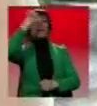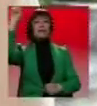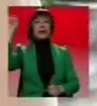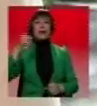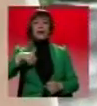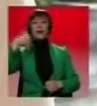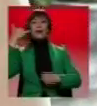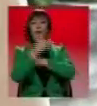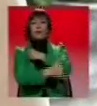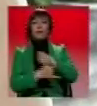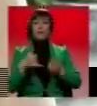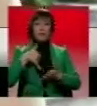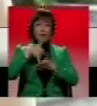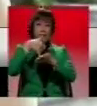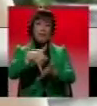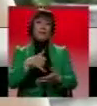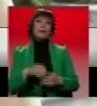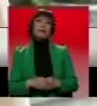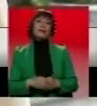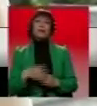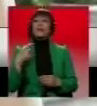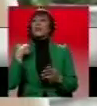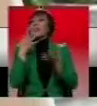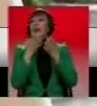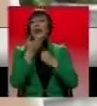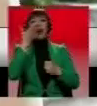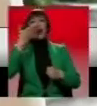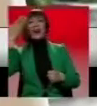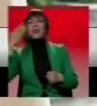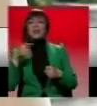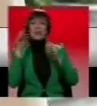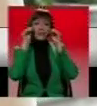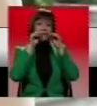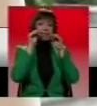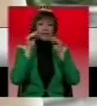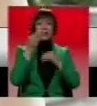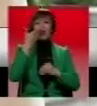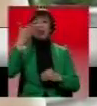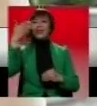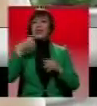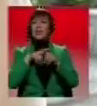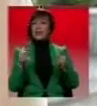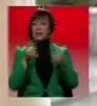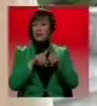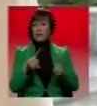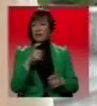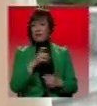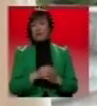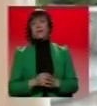internacional. Yo soy artista, quiero salir, quiero cantar, quiero enseñar a cantar, quiero movilizar a